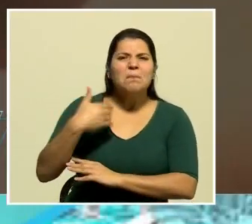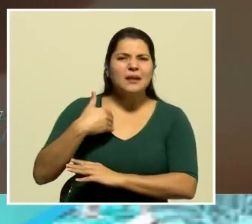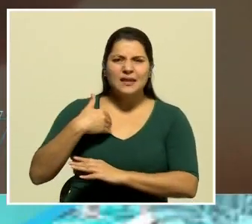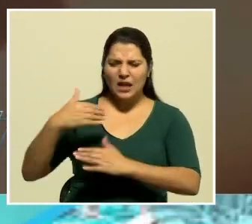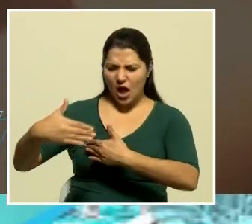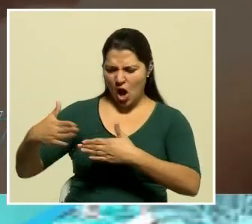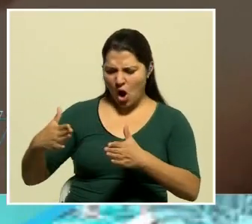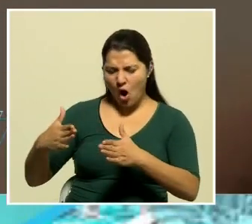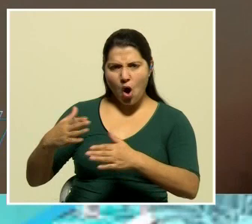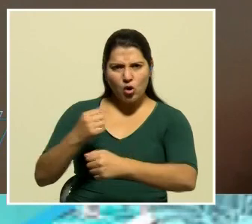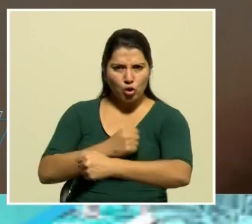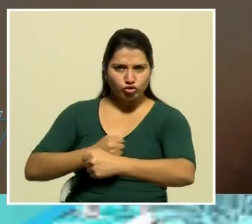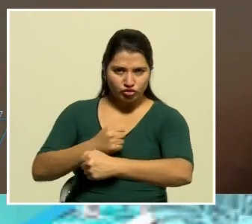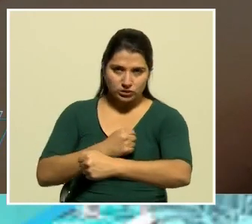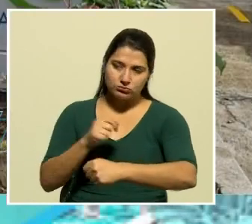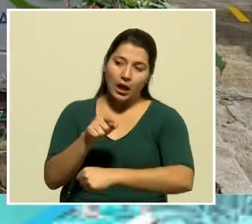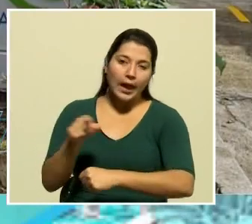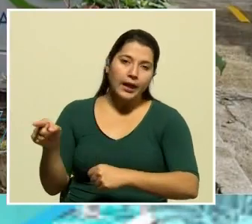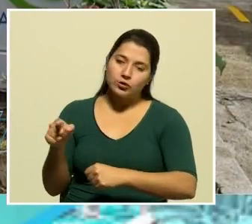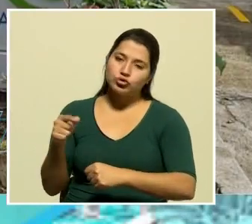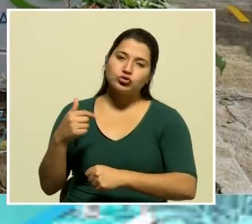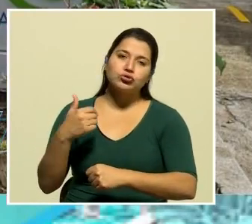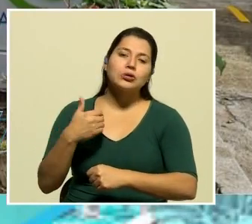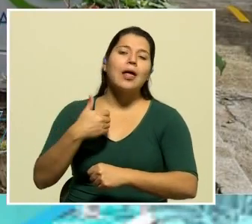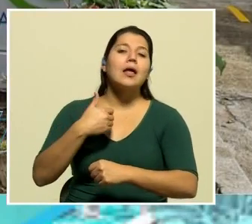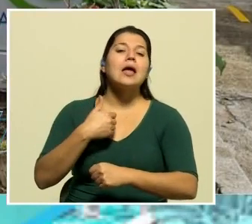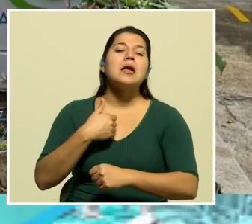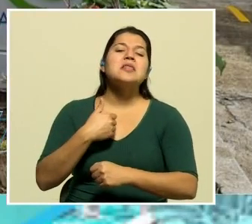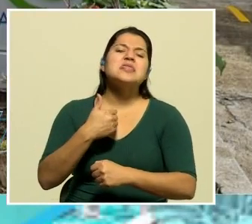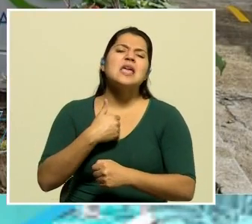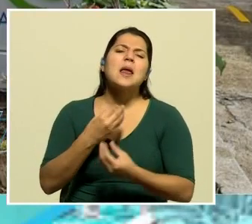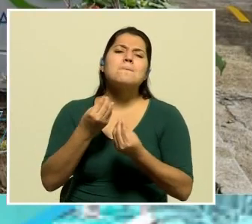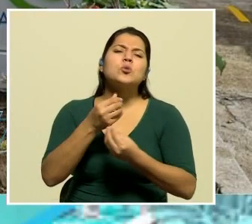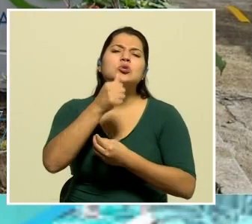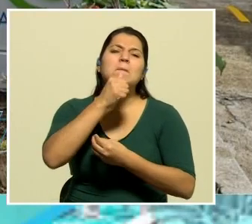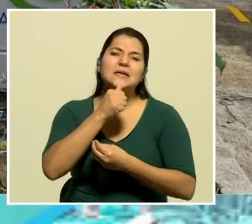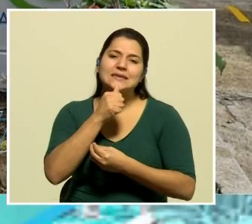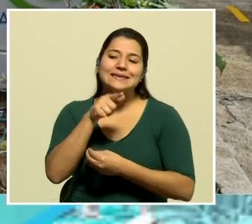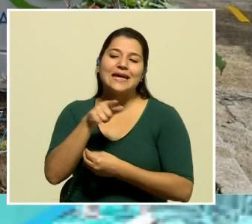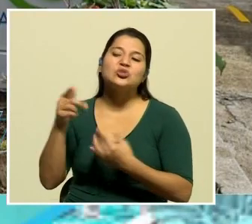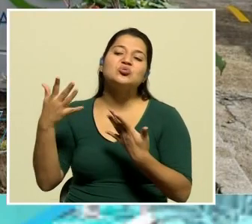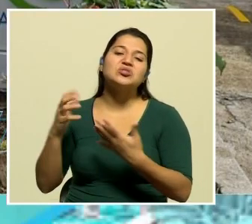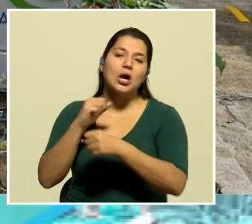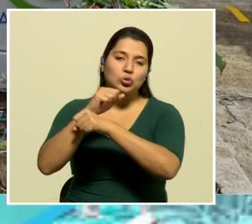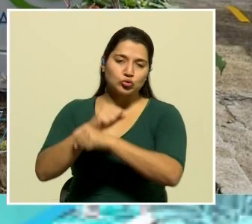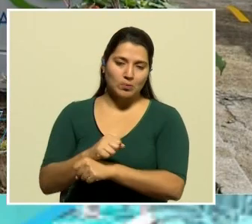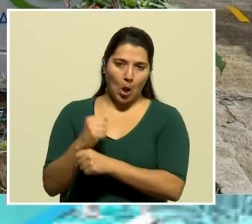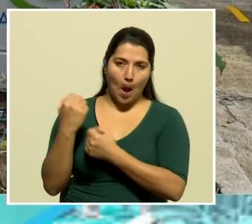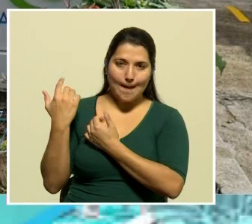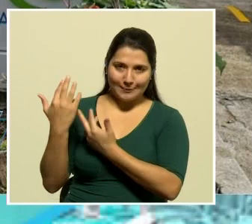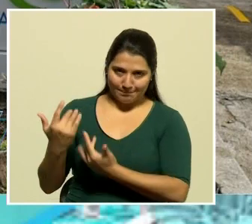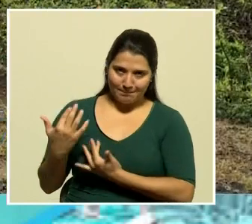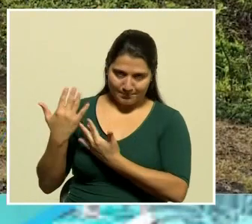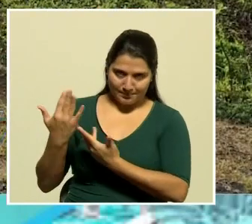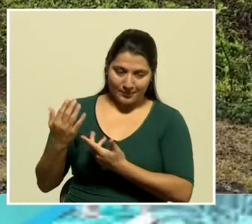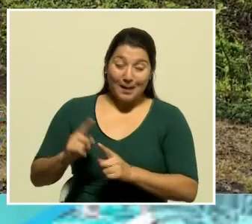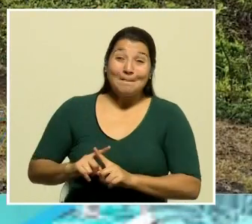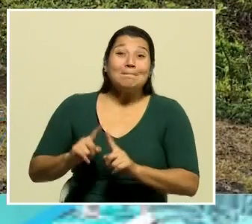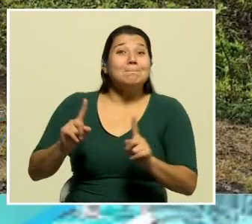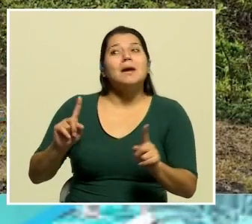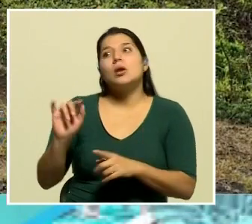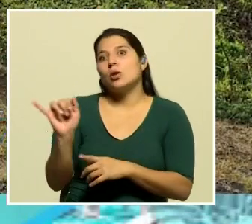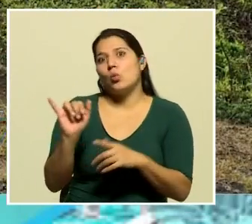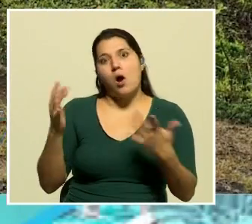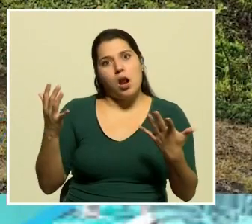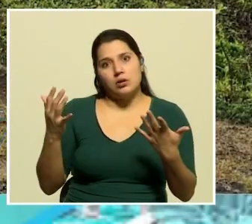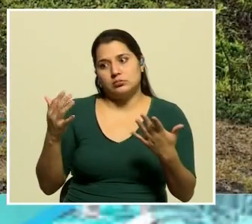Son personas que tienen mucha paciencia porque están acostumbradas a esperar, pero también son personas que ya